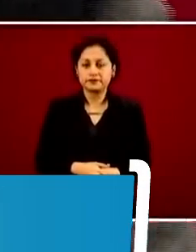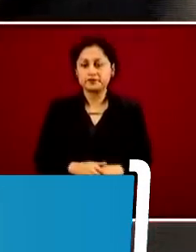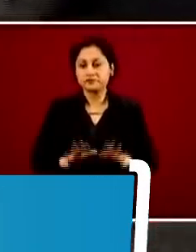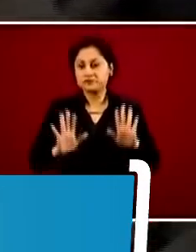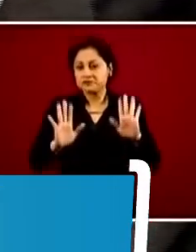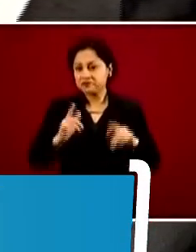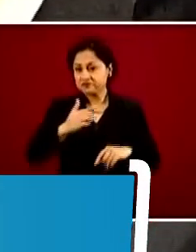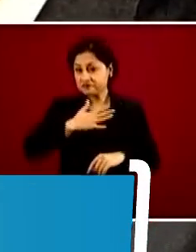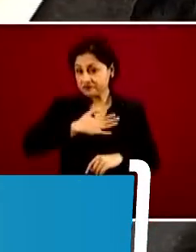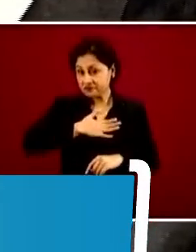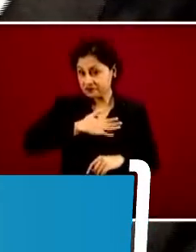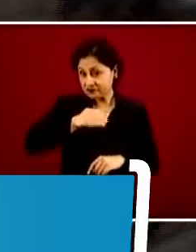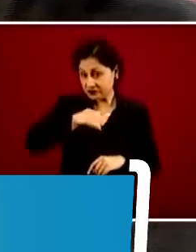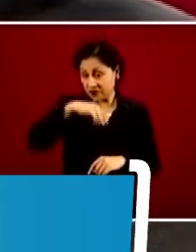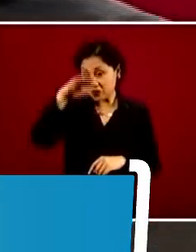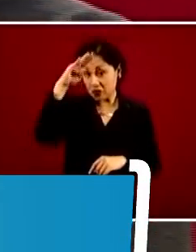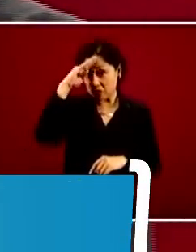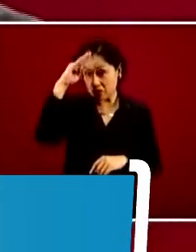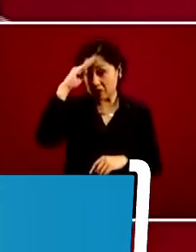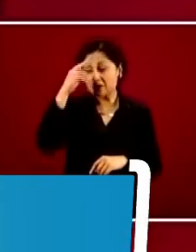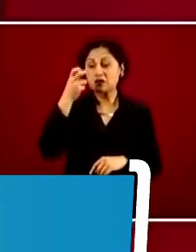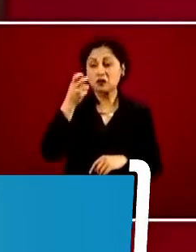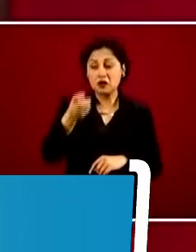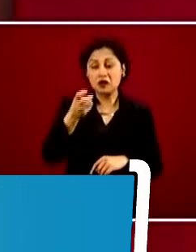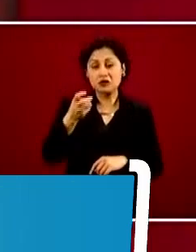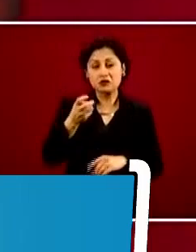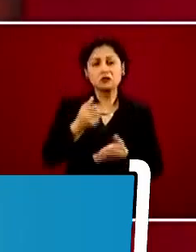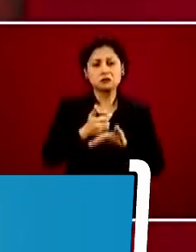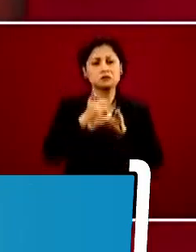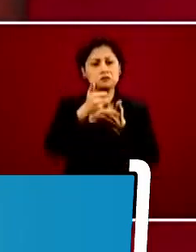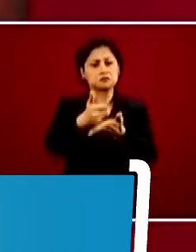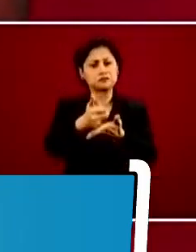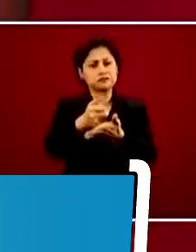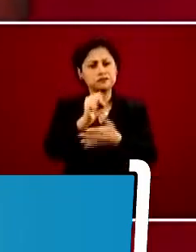porque se va probando